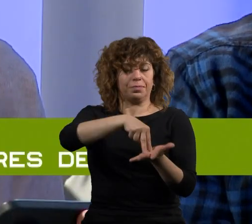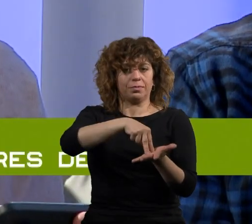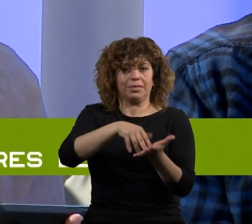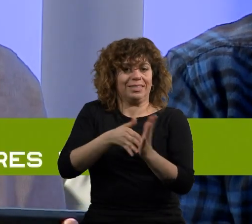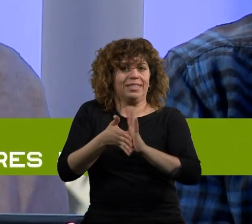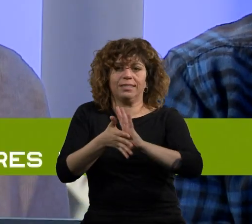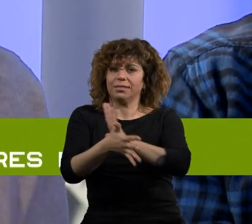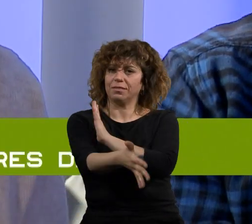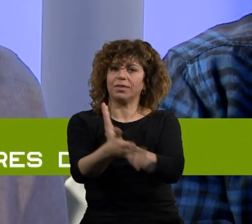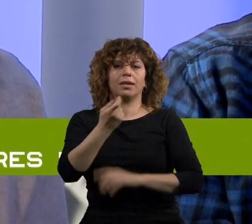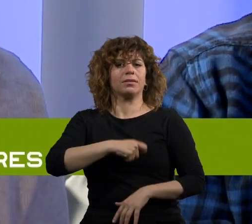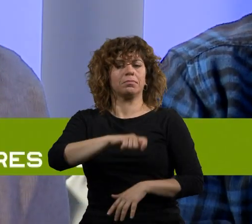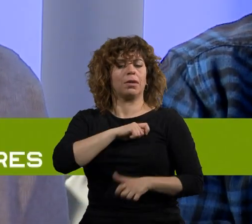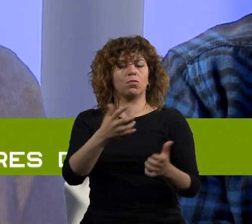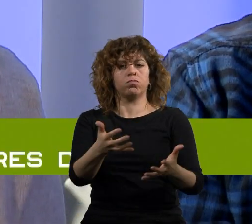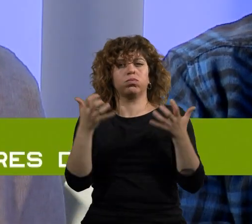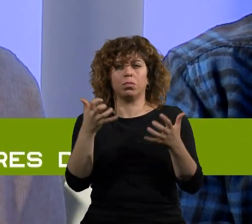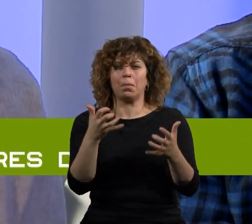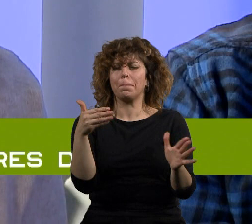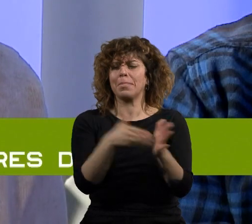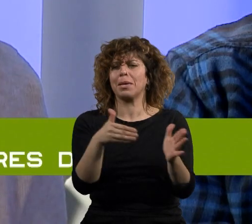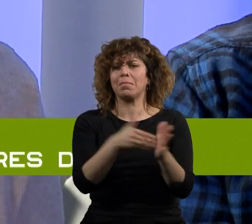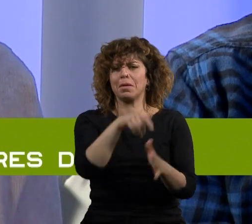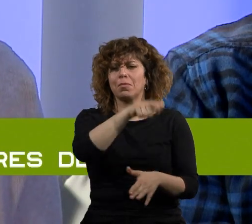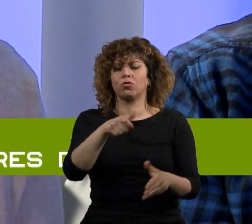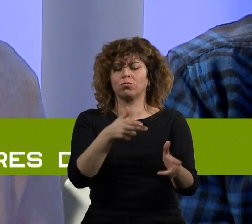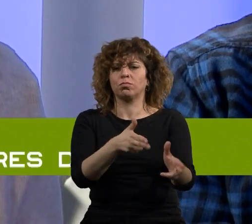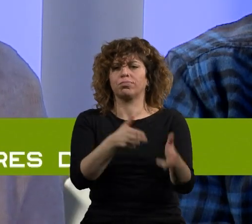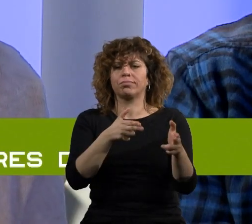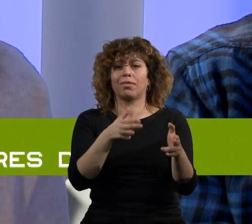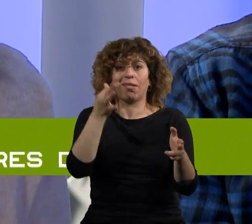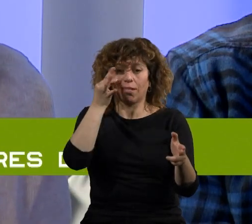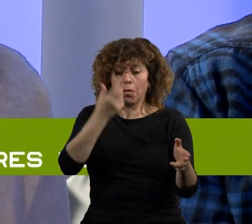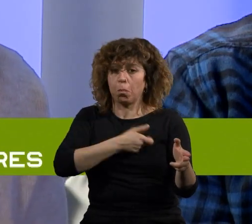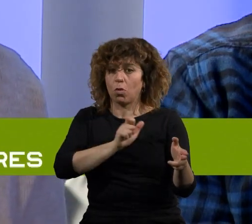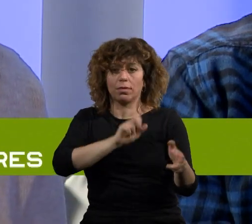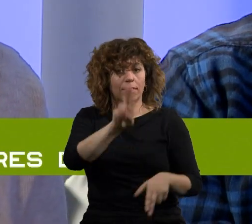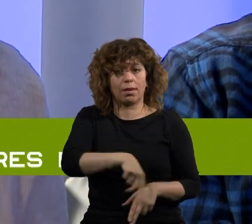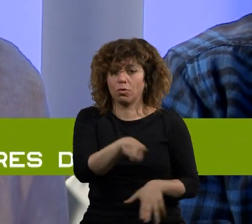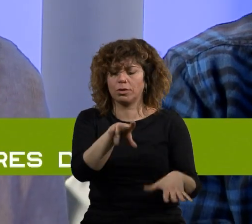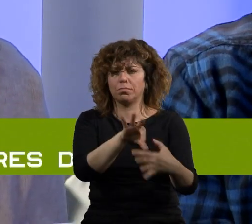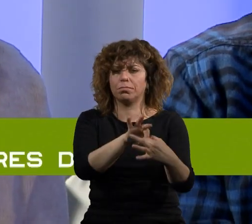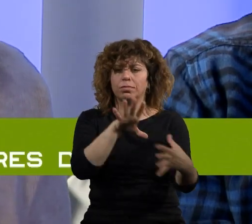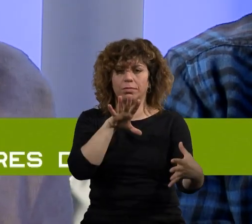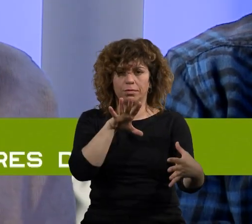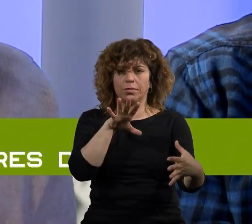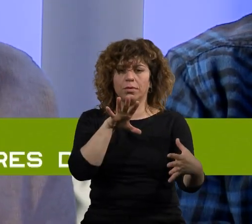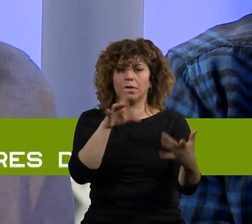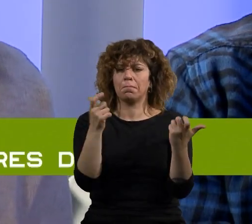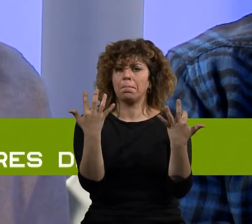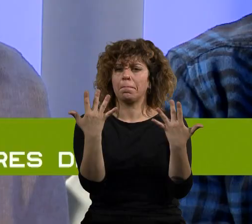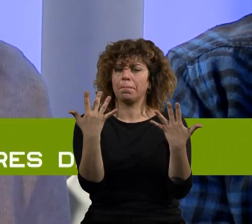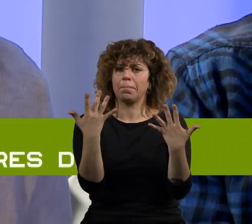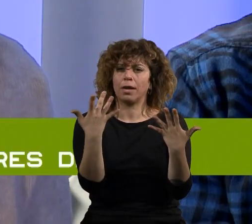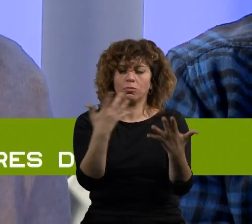España victoriosa, miles de personas armadas sin pertenecer a la policía, con las manos